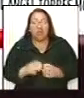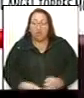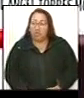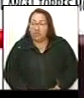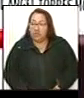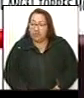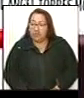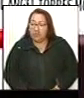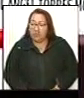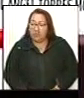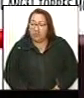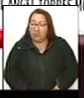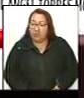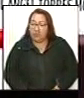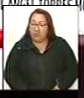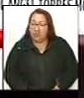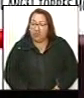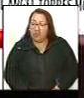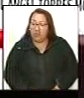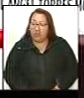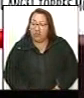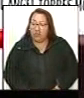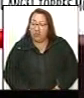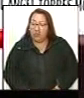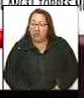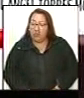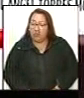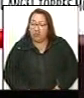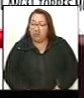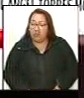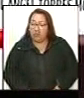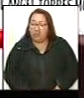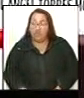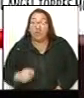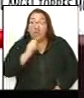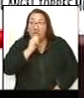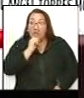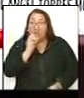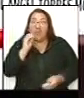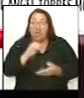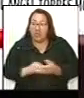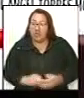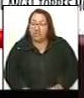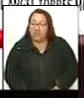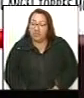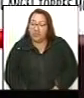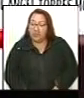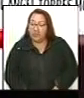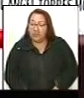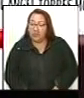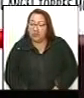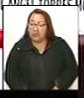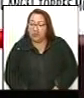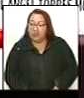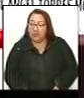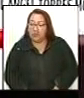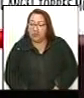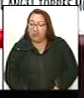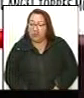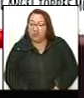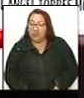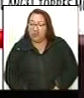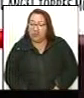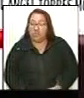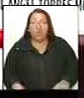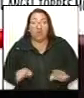o delaciones se mantiene bajo el secreto adicional de dos de la oposición y uno del oficialismo. No